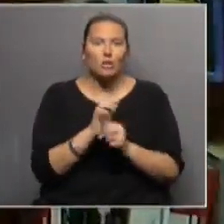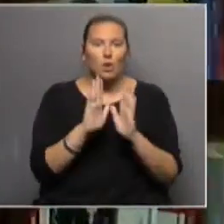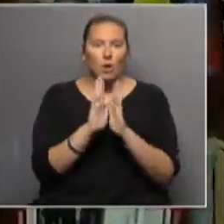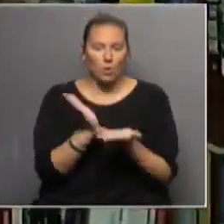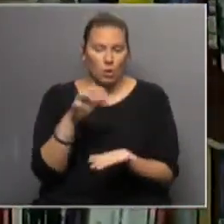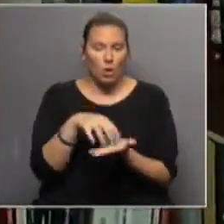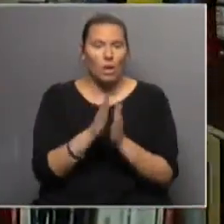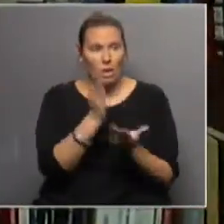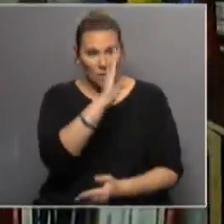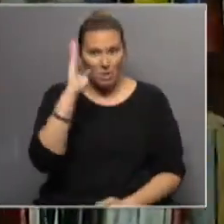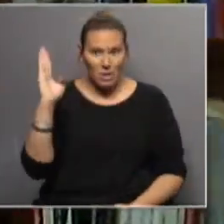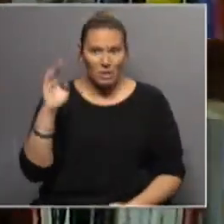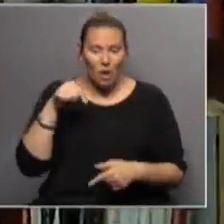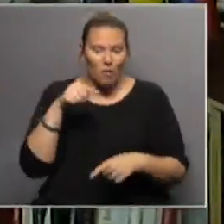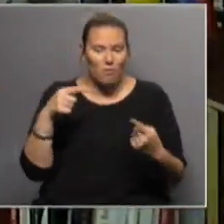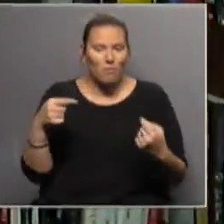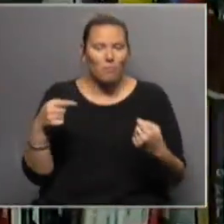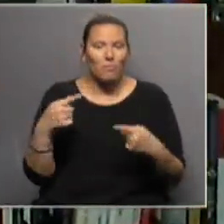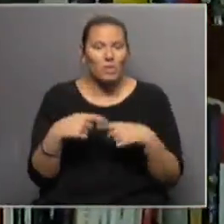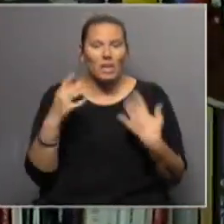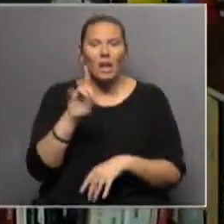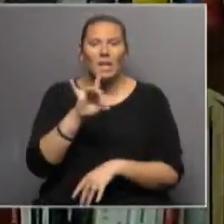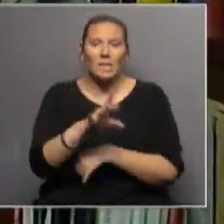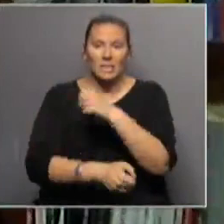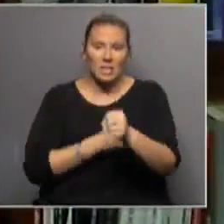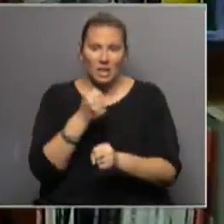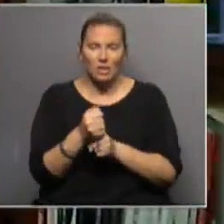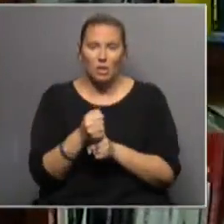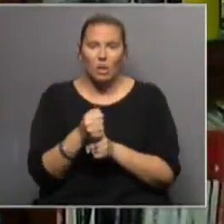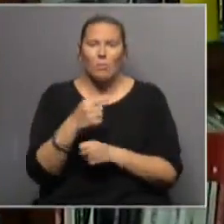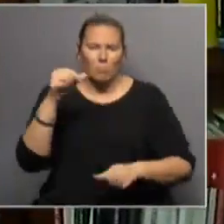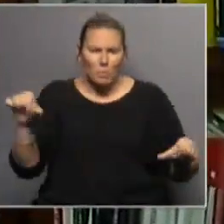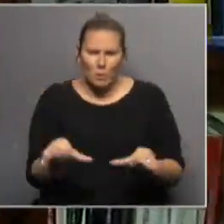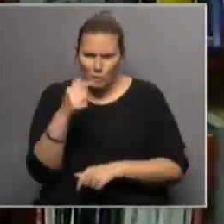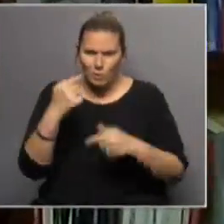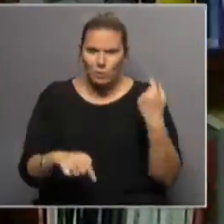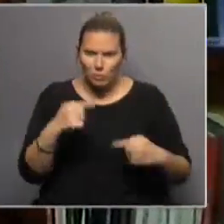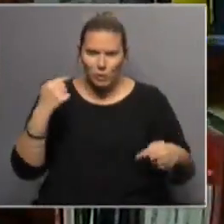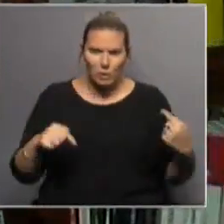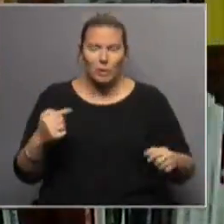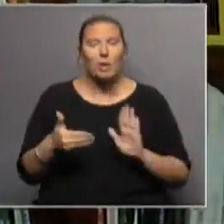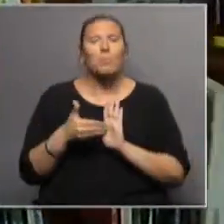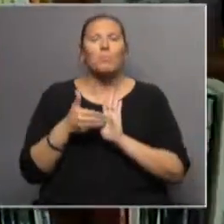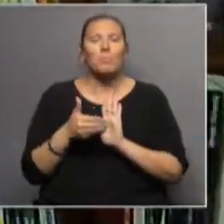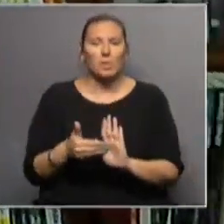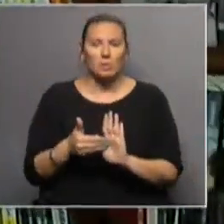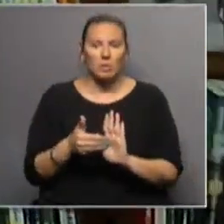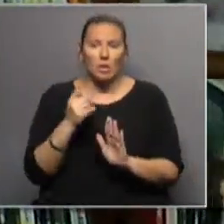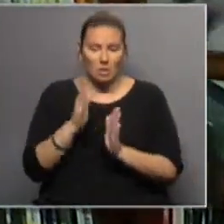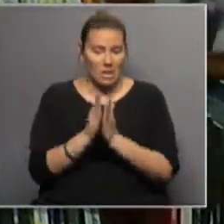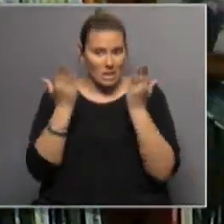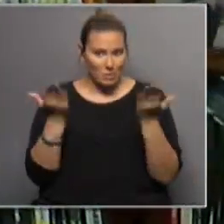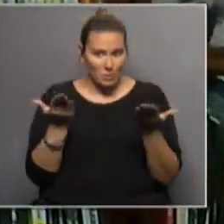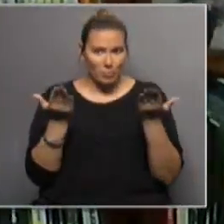Están hoy festejando 15 años y lo van a hacer con varias actividades, entre ellas la presentación de un